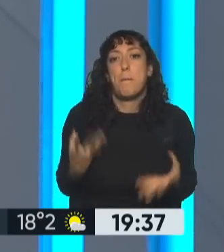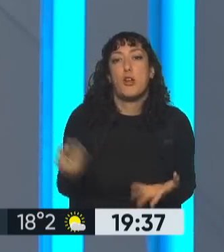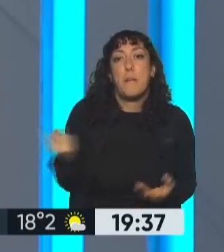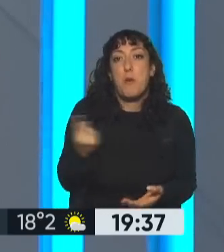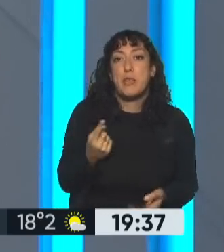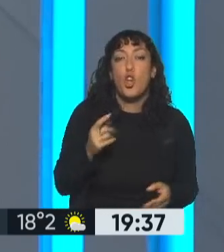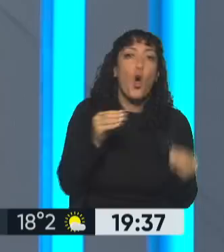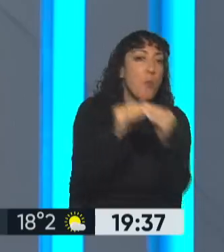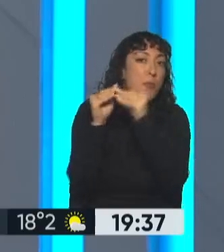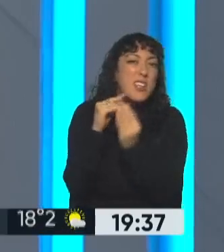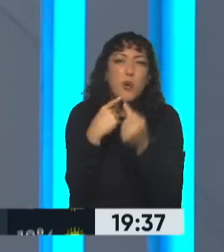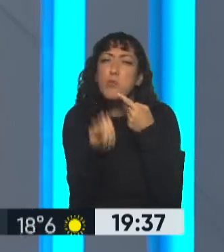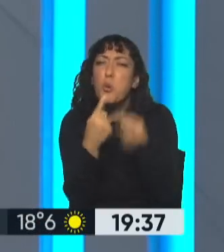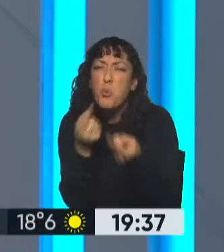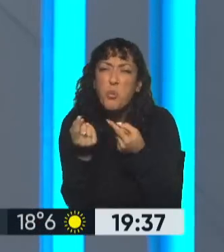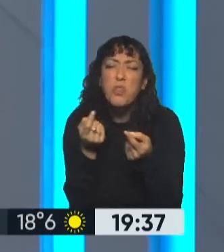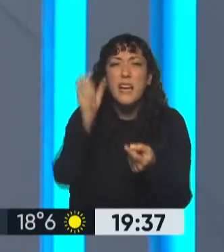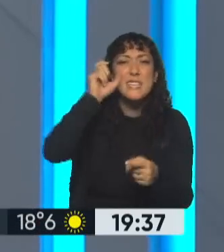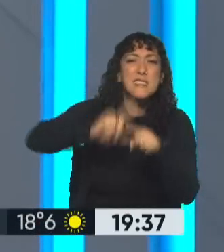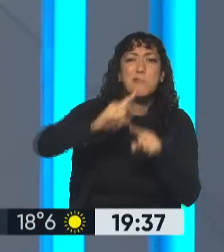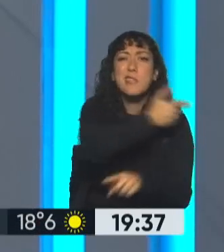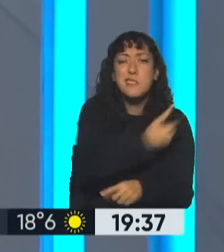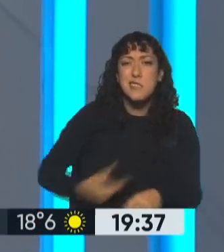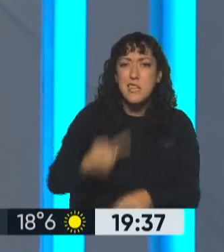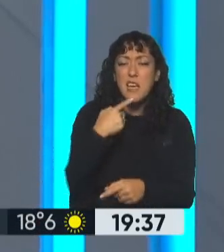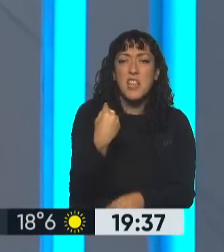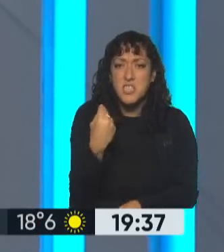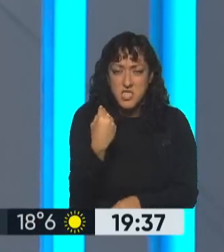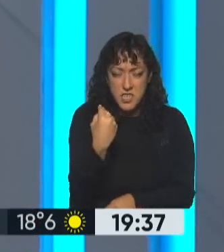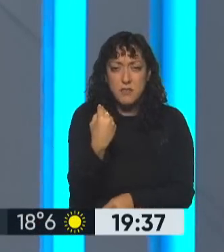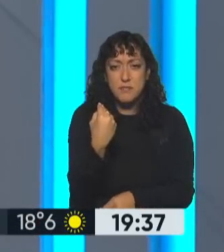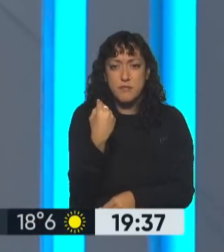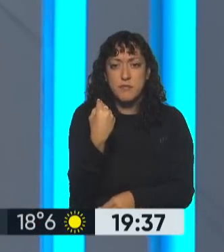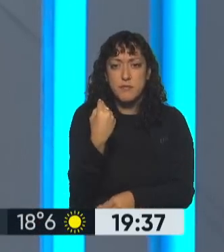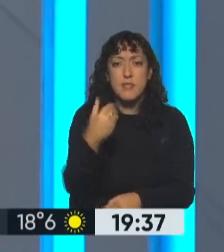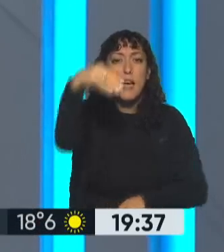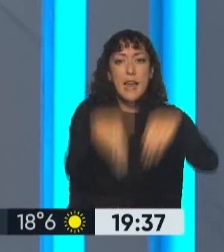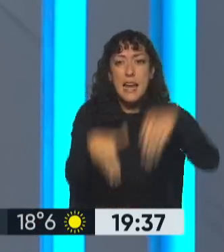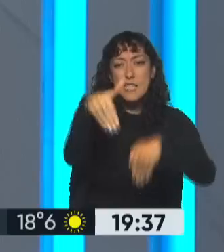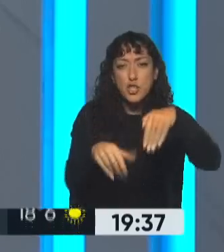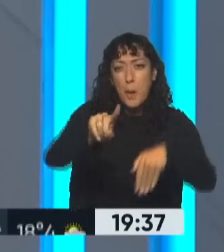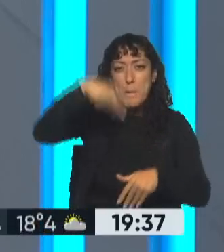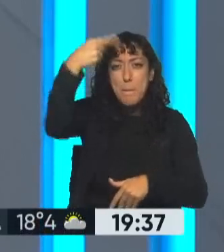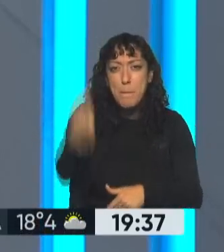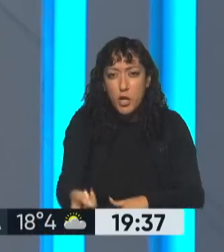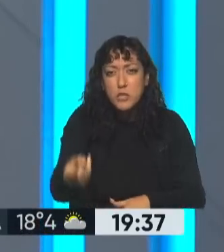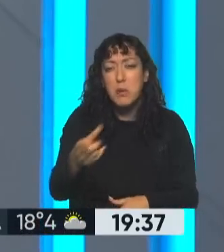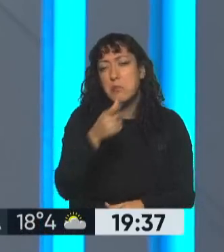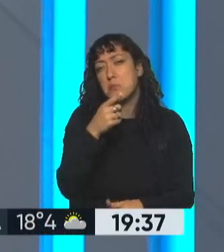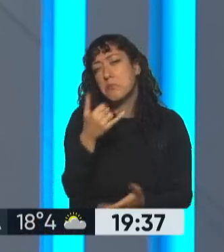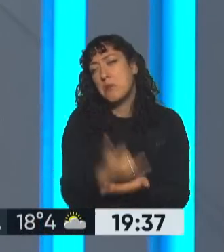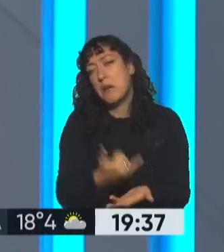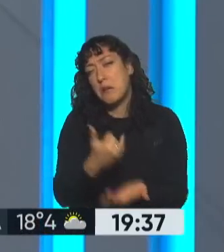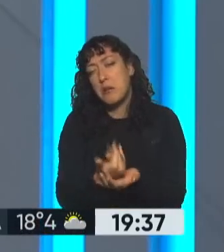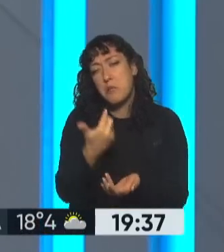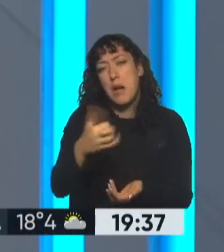acercan algunos colegas a preguntarle, lo que dice el expresidente de la Nación es, no, estas elecciones, así en contexto, son menores y tienen